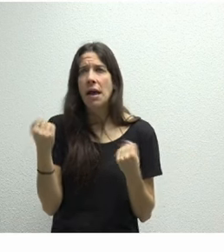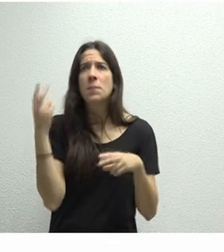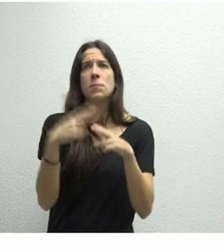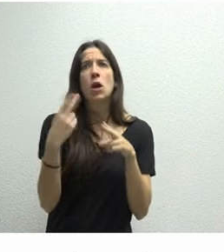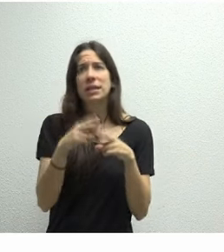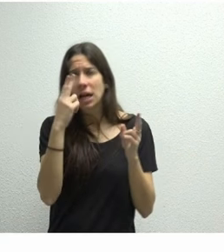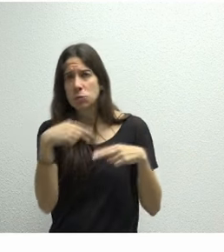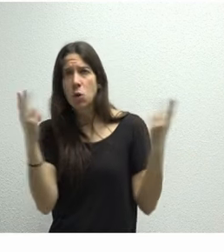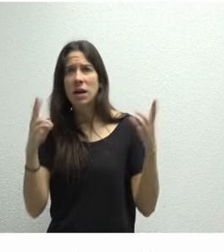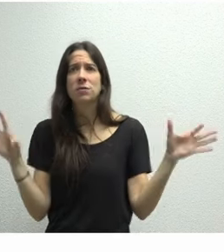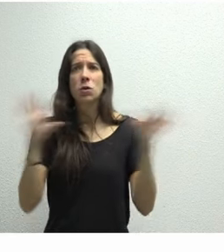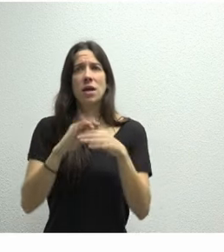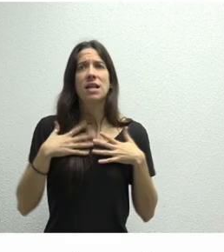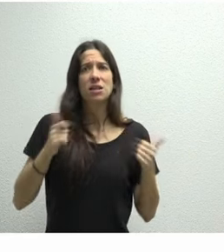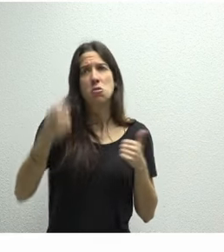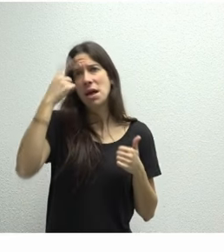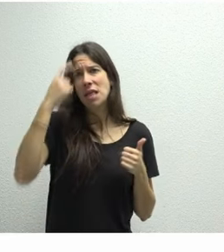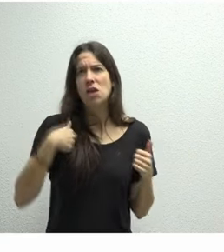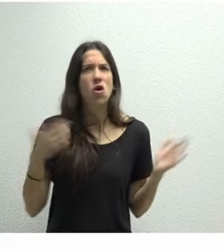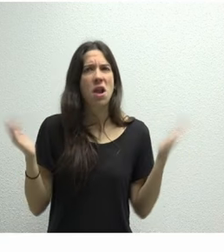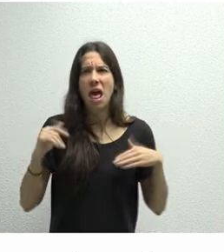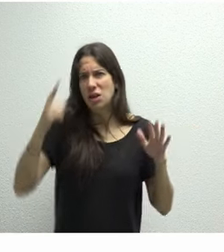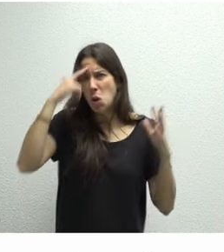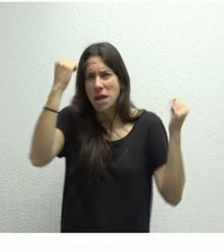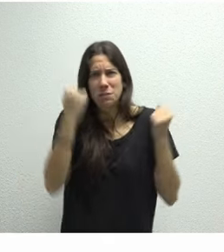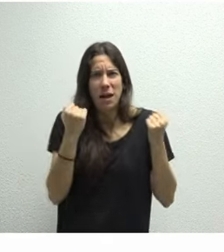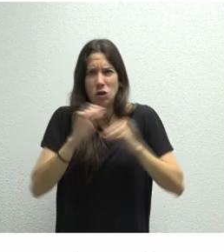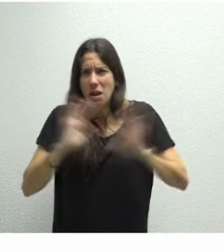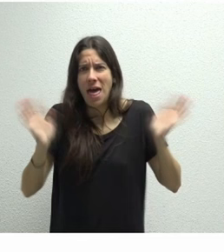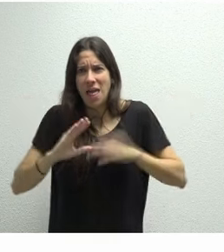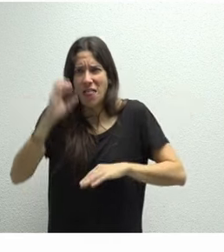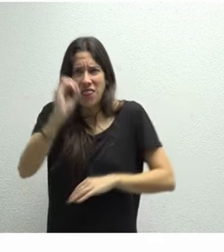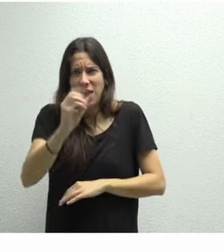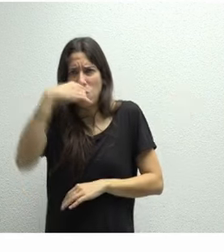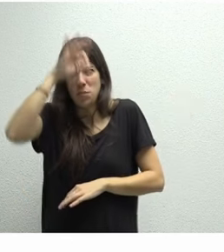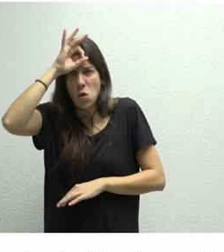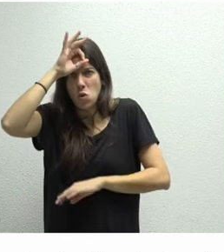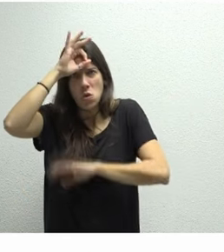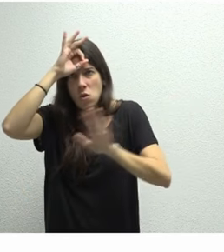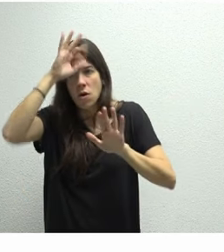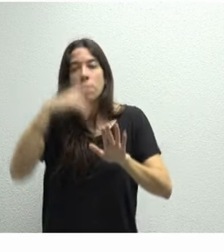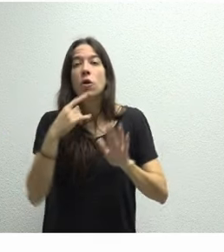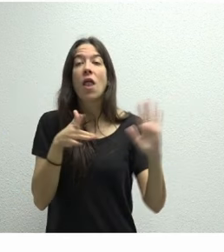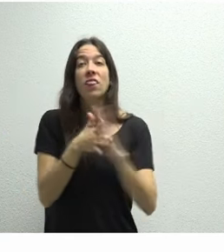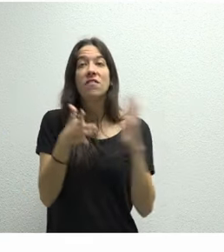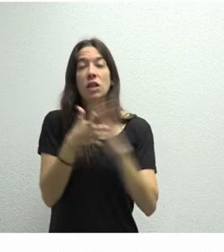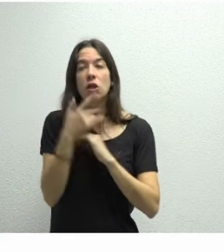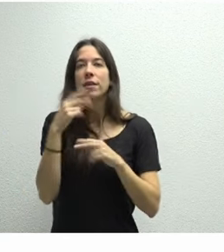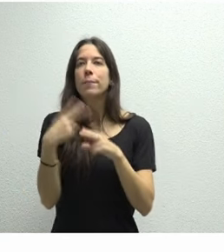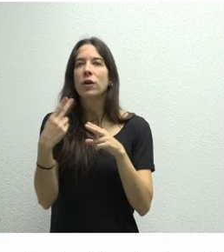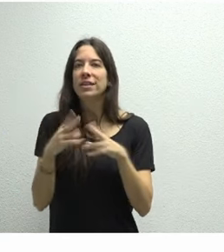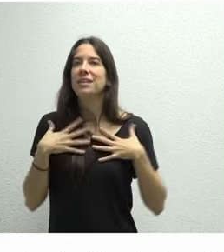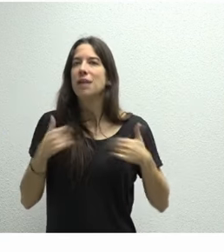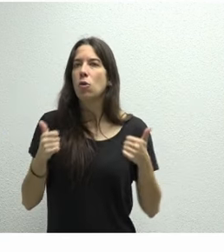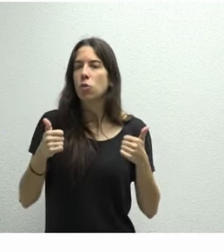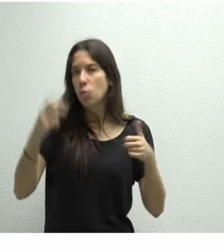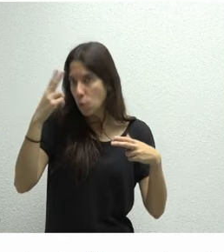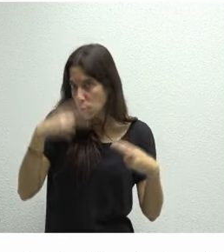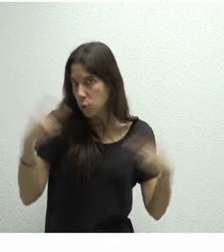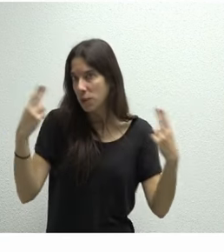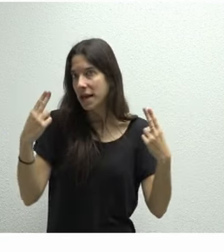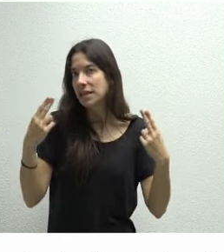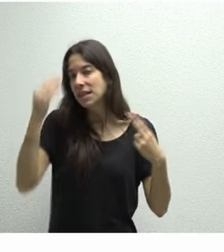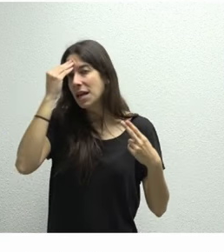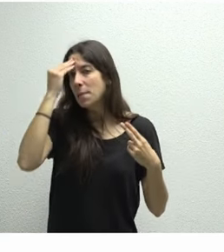Mental mucho más que yo yo nada cero per una definición de lo que sería las políticas de salud pública que creo muy